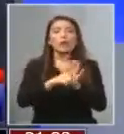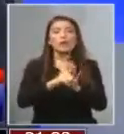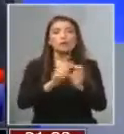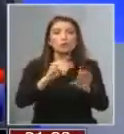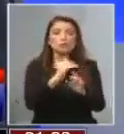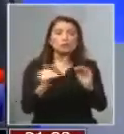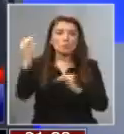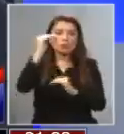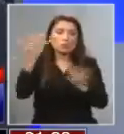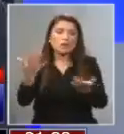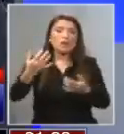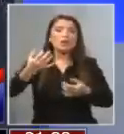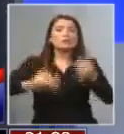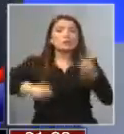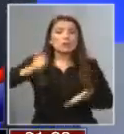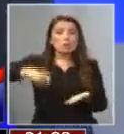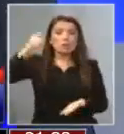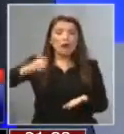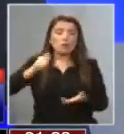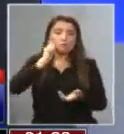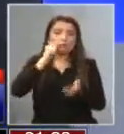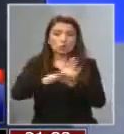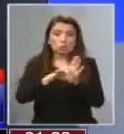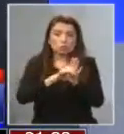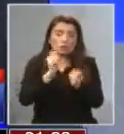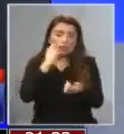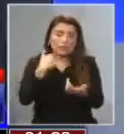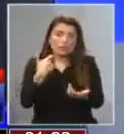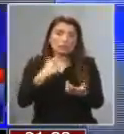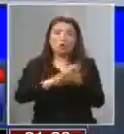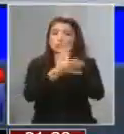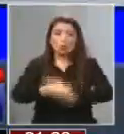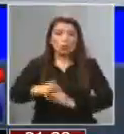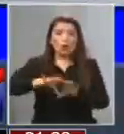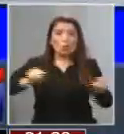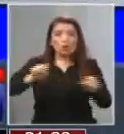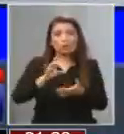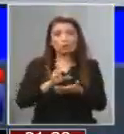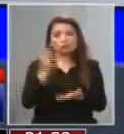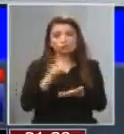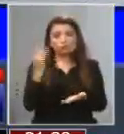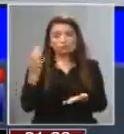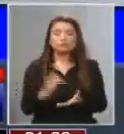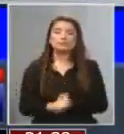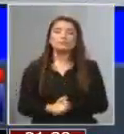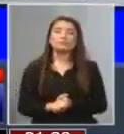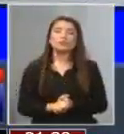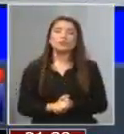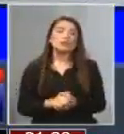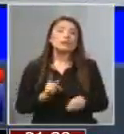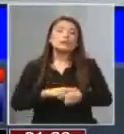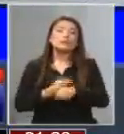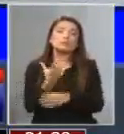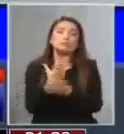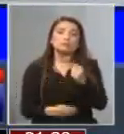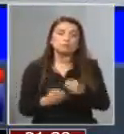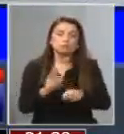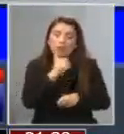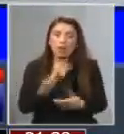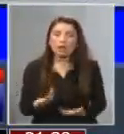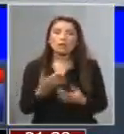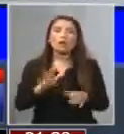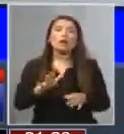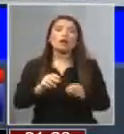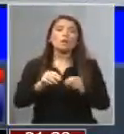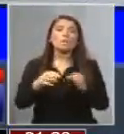termina convirtiendo en el órgano que lo decide todo. No me queda tiempo, pero desde el Partido Socialista es que surge un nuevo espacio. ¿Usted nos